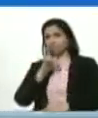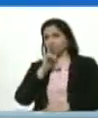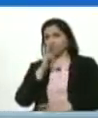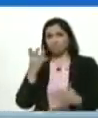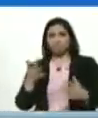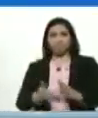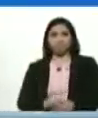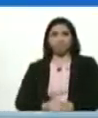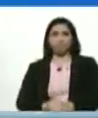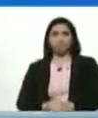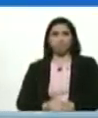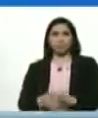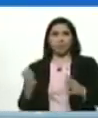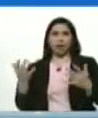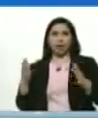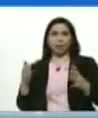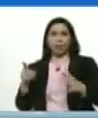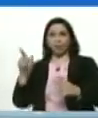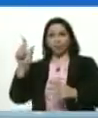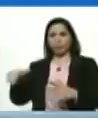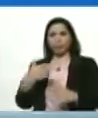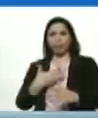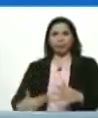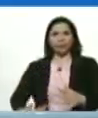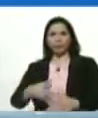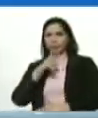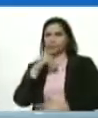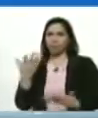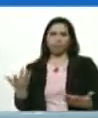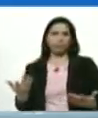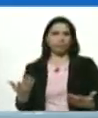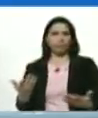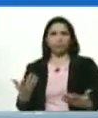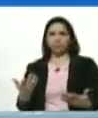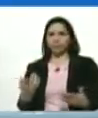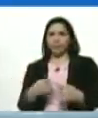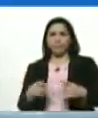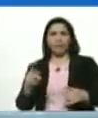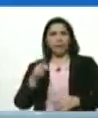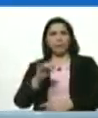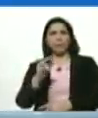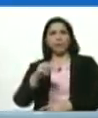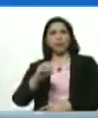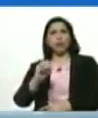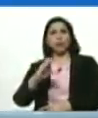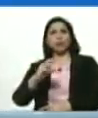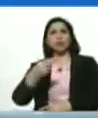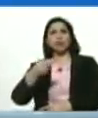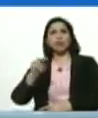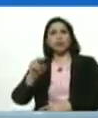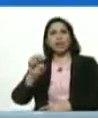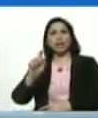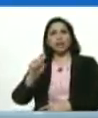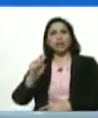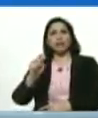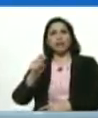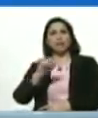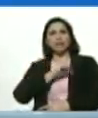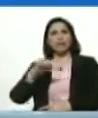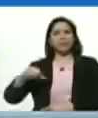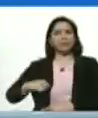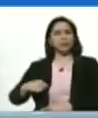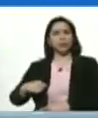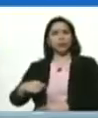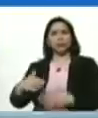aplauso para viniera abajo y para el pinochetismo que privatizó la salud y todos los